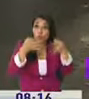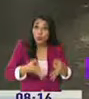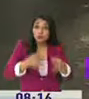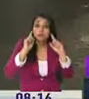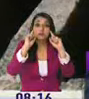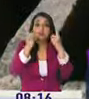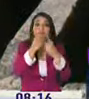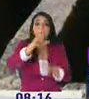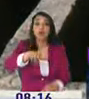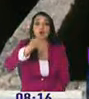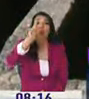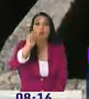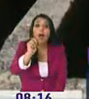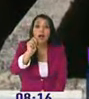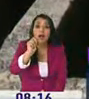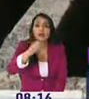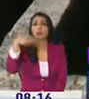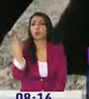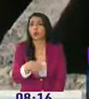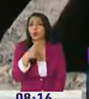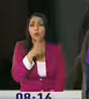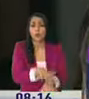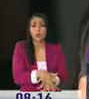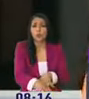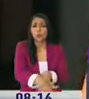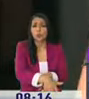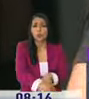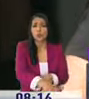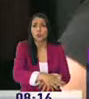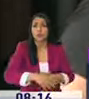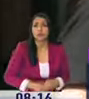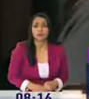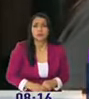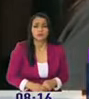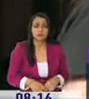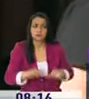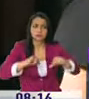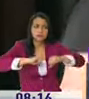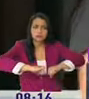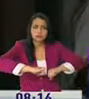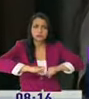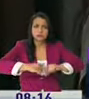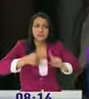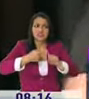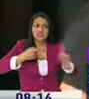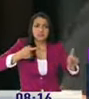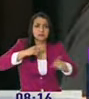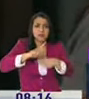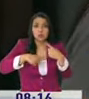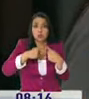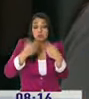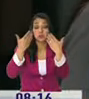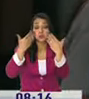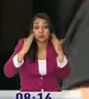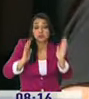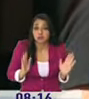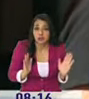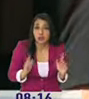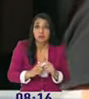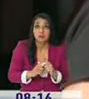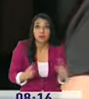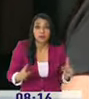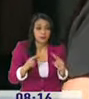líquido vital corría sin restricción por la calzada. Mal hecho porque, o sea, no sé desde qué día está, no lo sé, pero